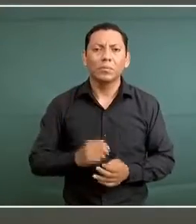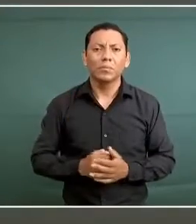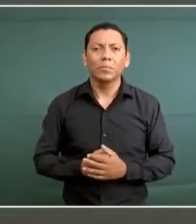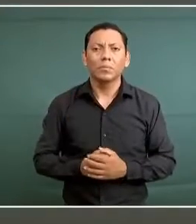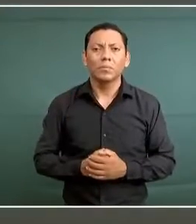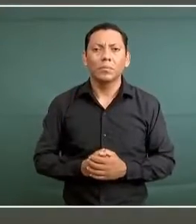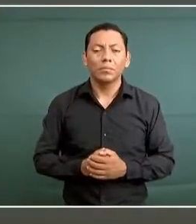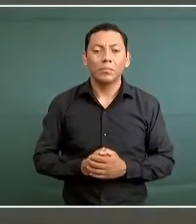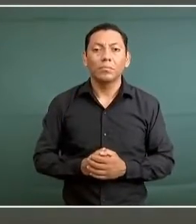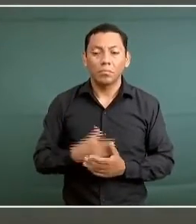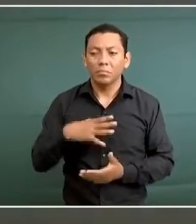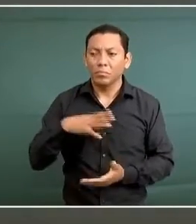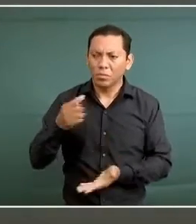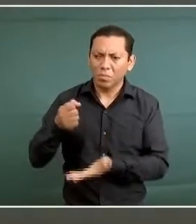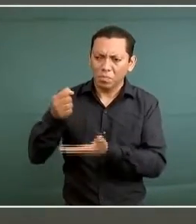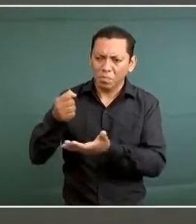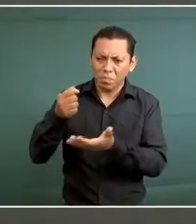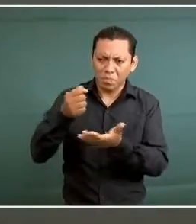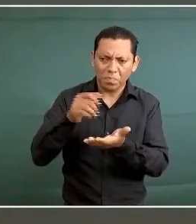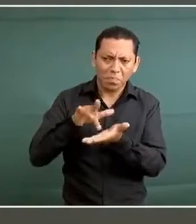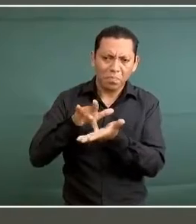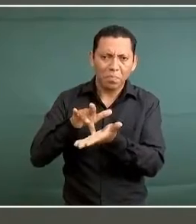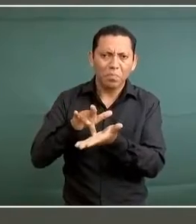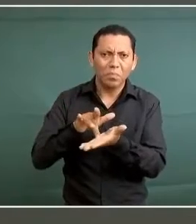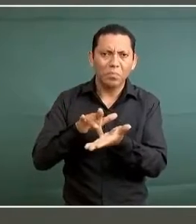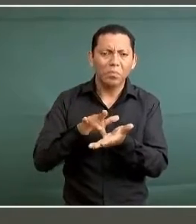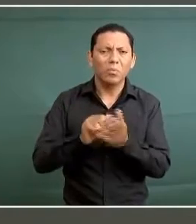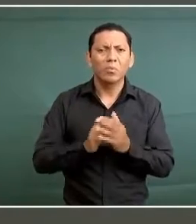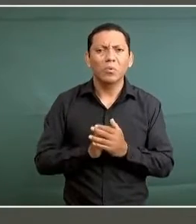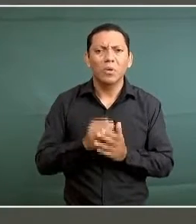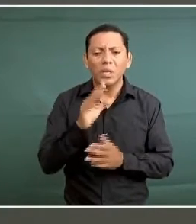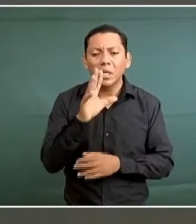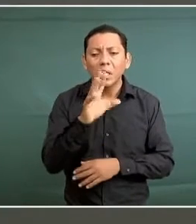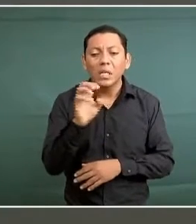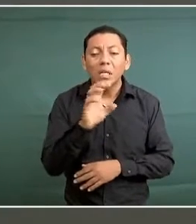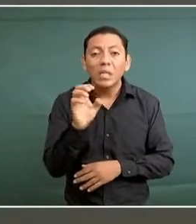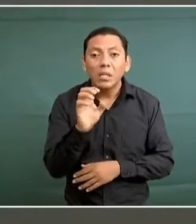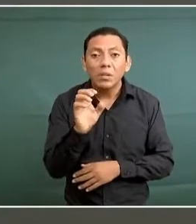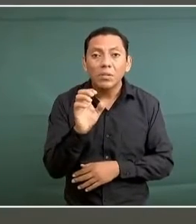se les entregan y quinientos van a quedar